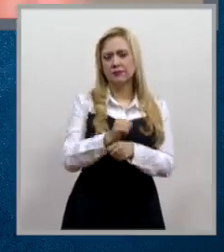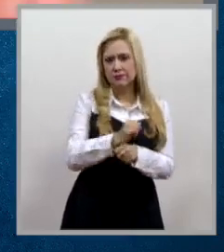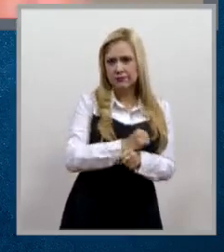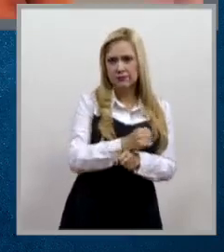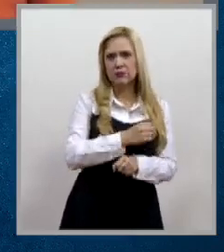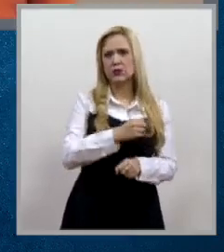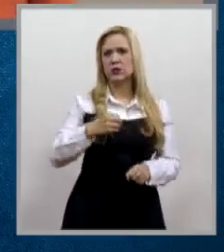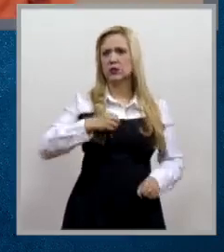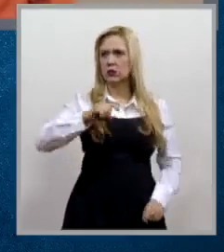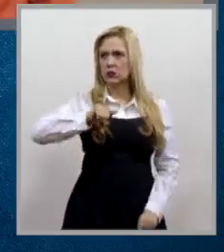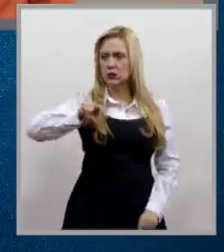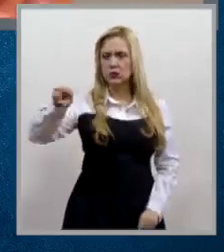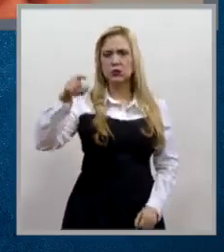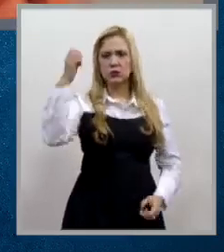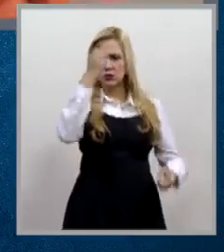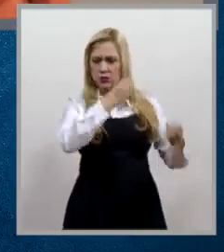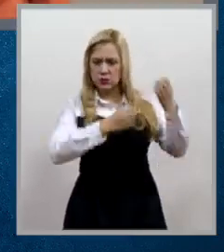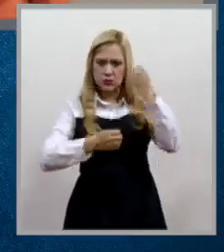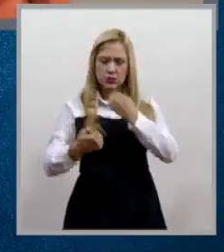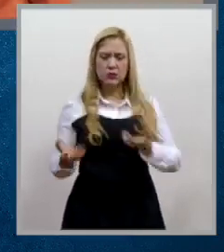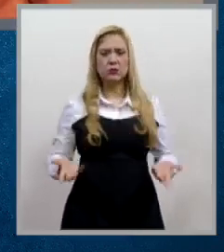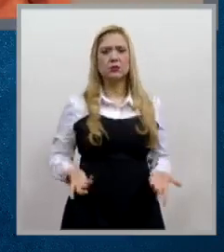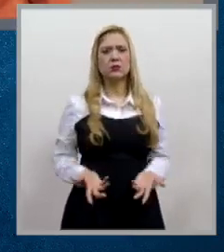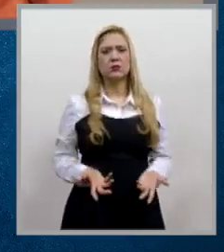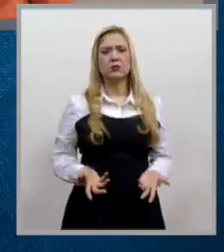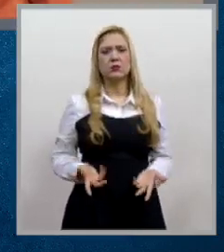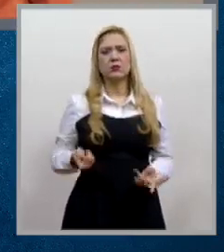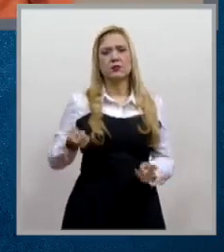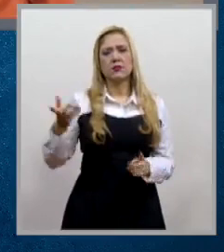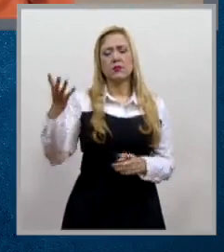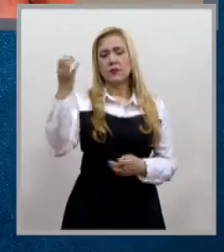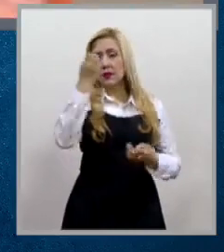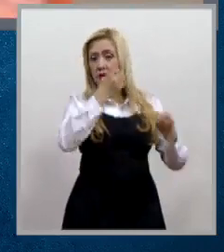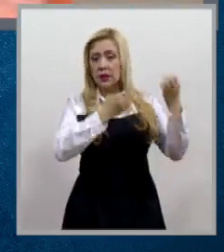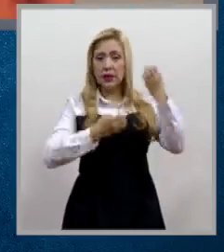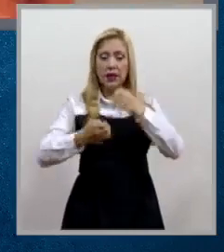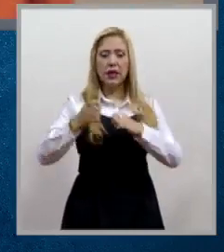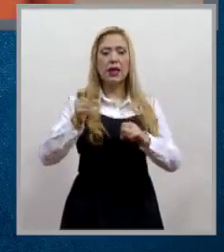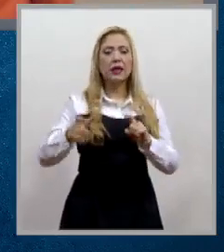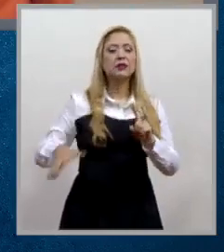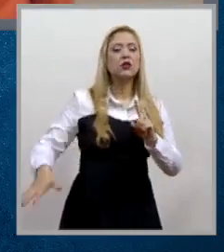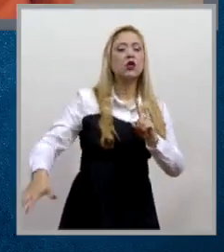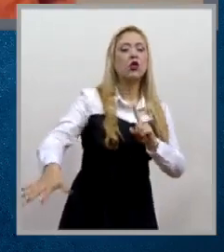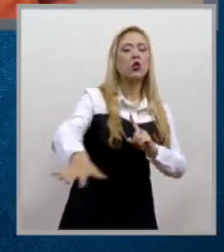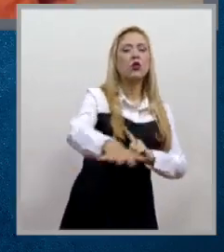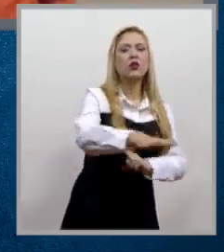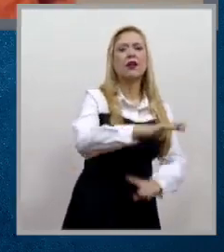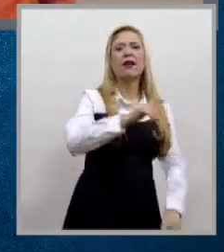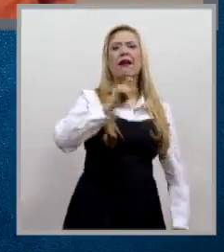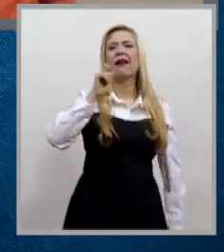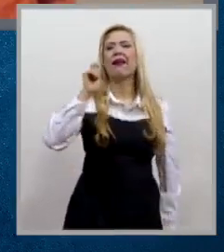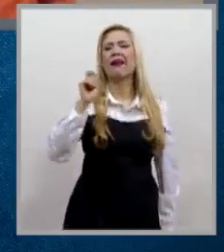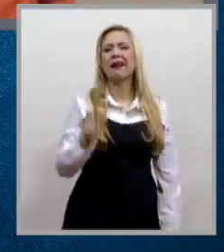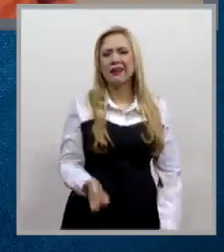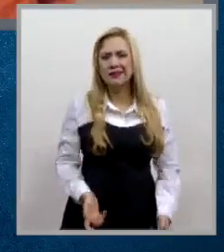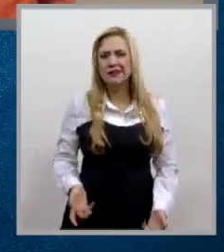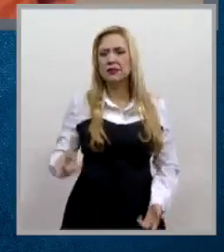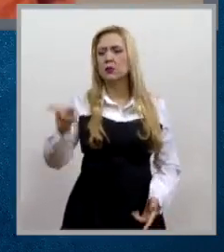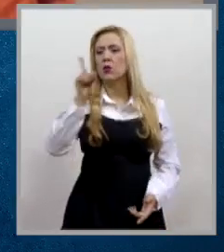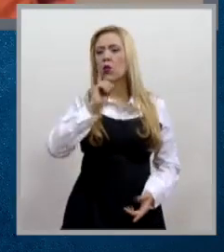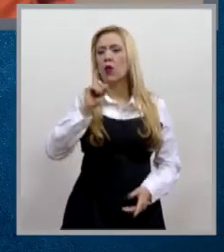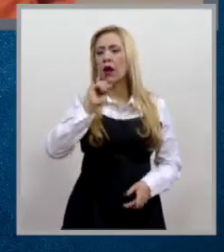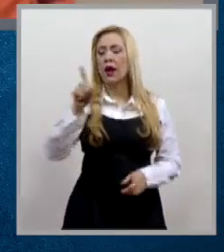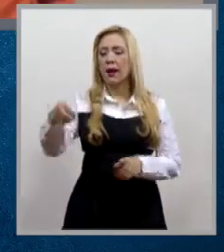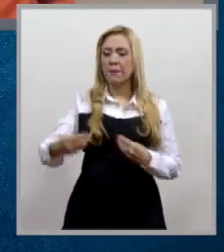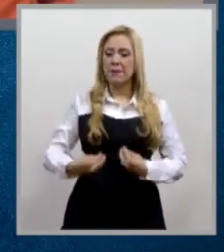obligaciones en materia de análisis, ¿no? Y lo que llamamos análisis de contexto, ¿no? ¿Qué tanto análisis de contexto hemos hecho